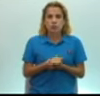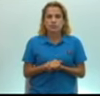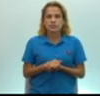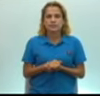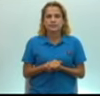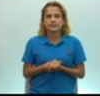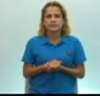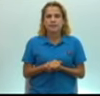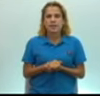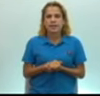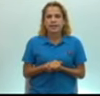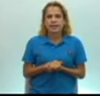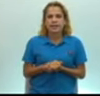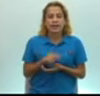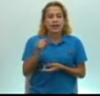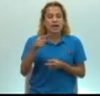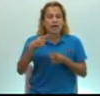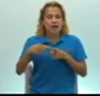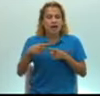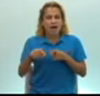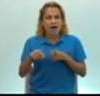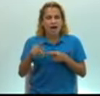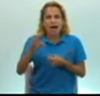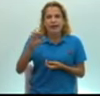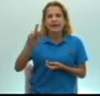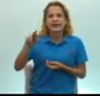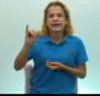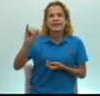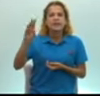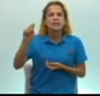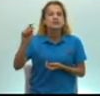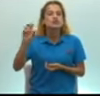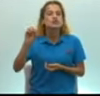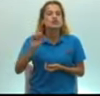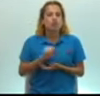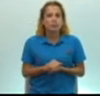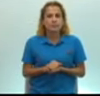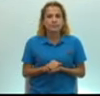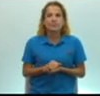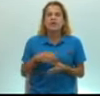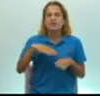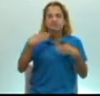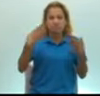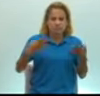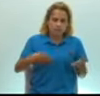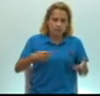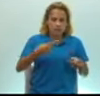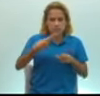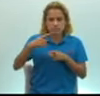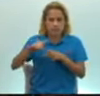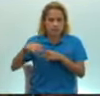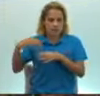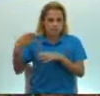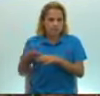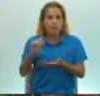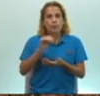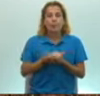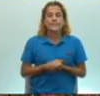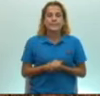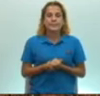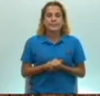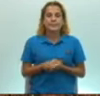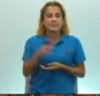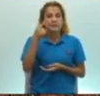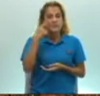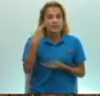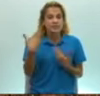que Cristo nace en el periodo de gobierno de Augusto y por eso el nacimiento de Cristo, recuerden que signaba la era